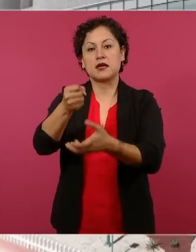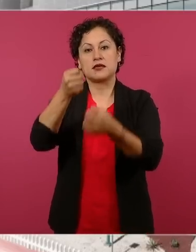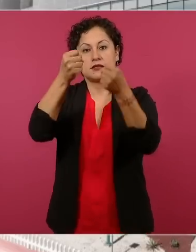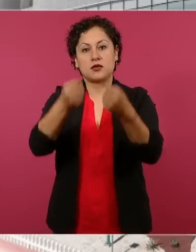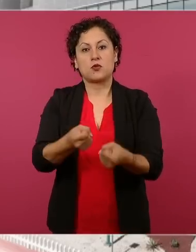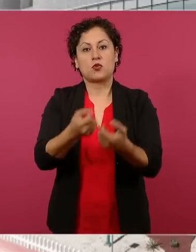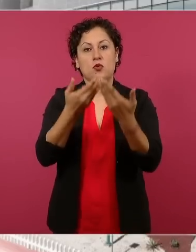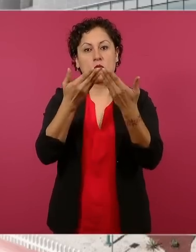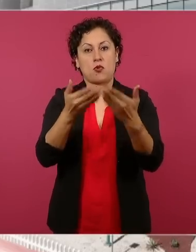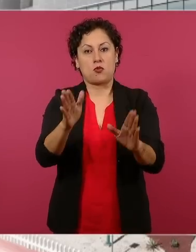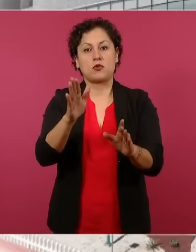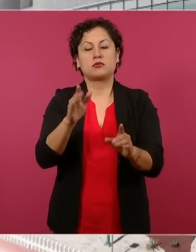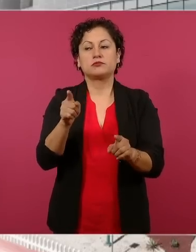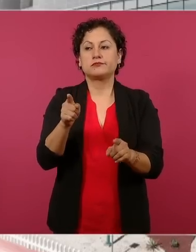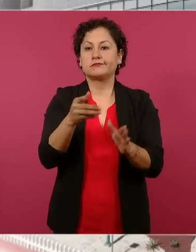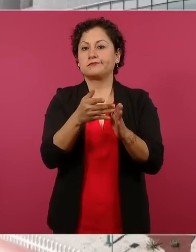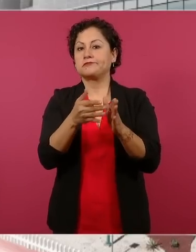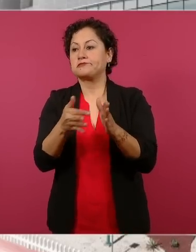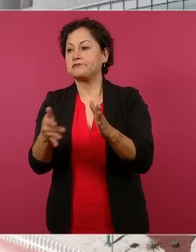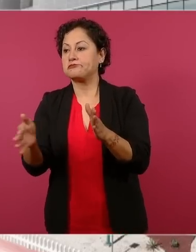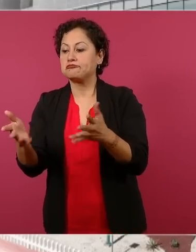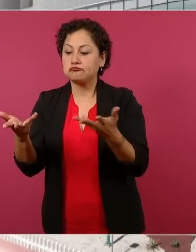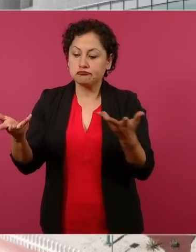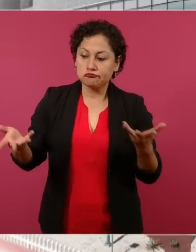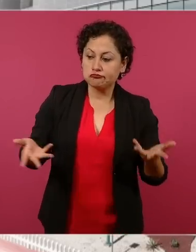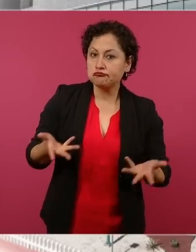sin que se concluyera y sin que se echara a andar.